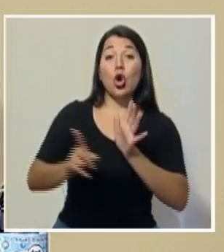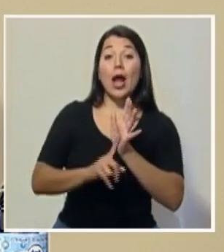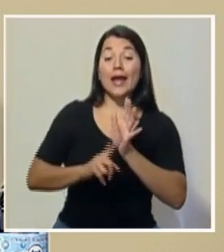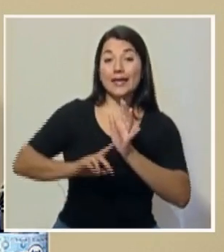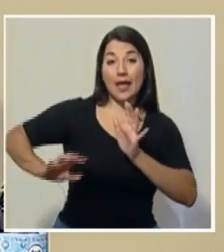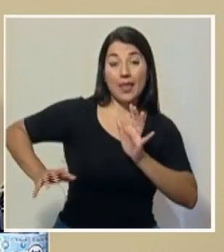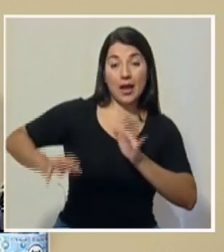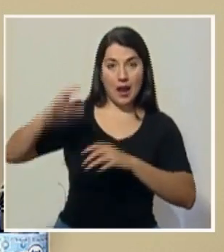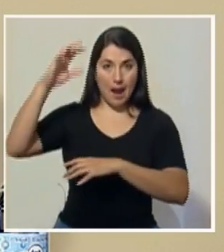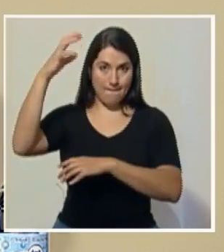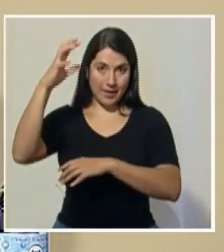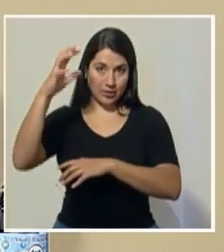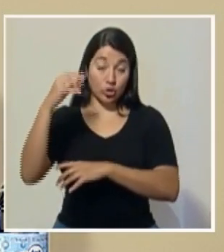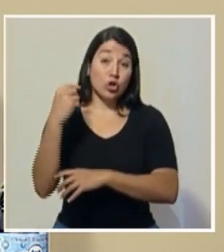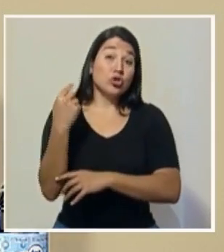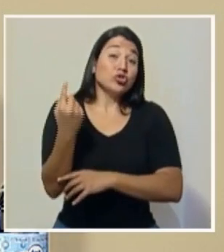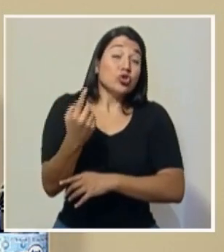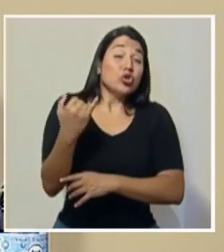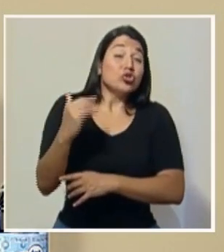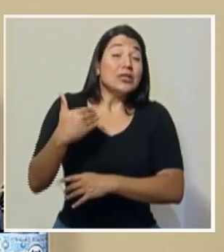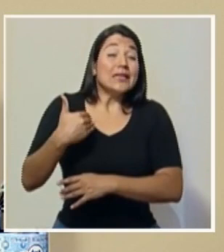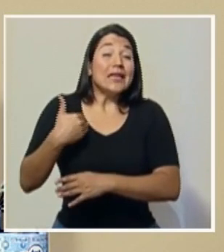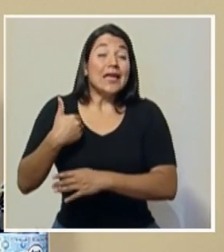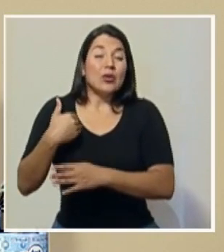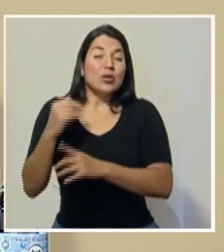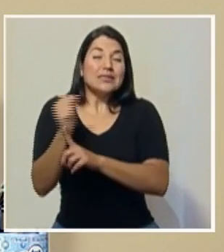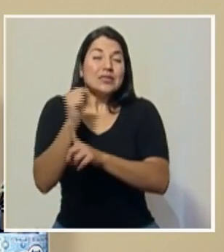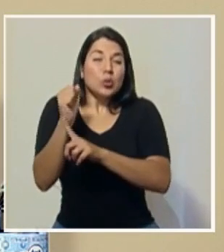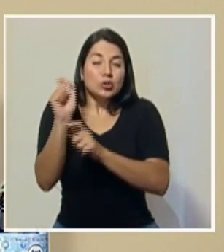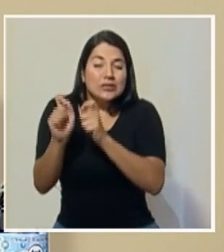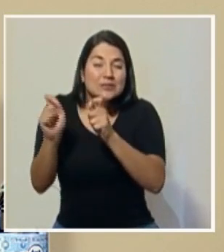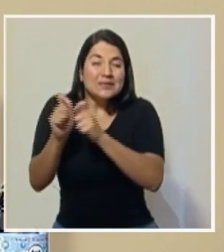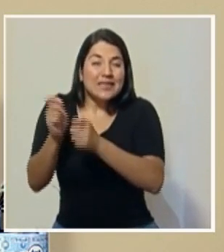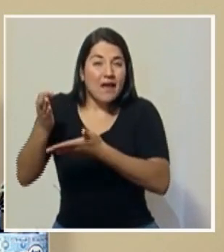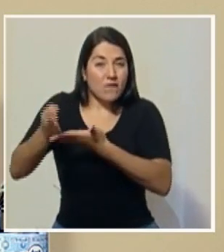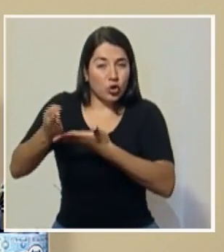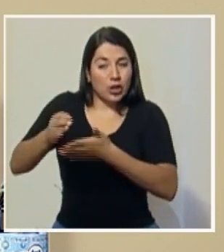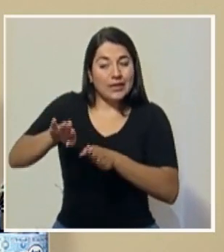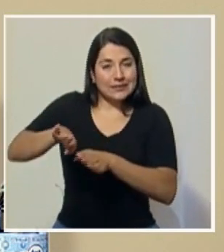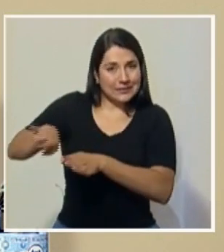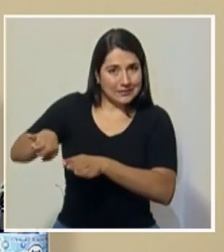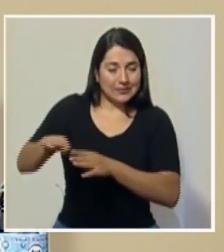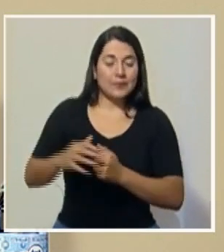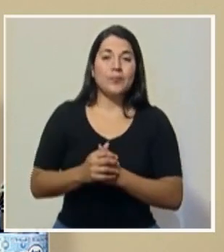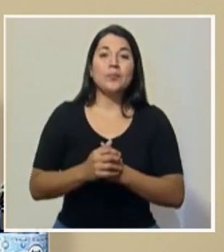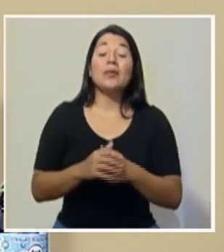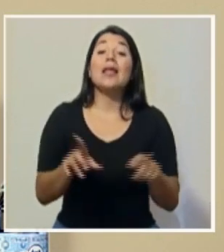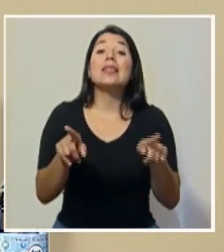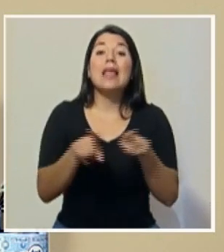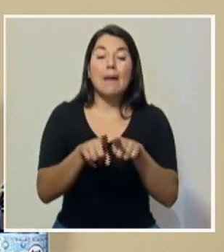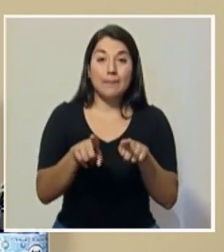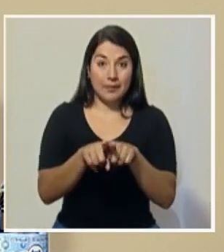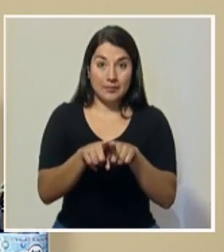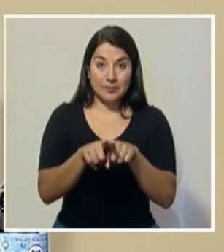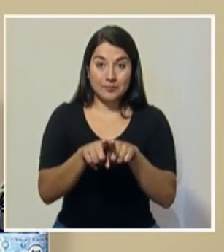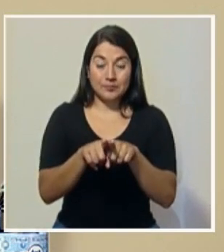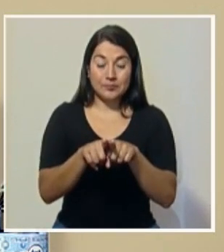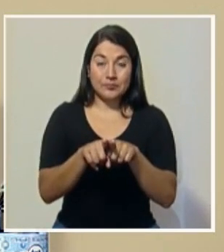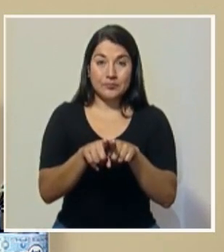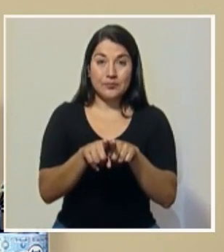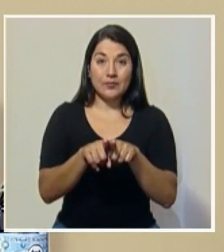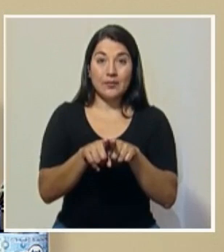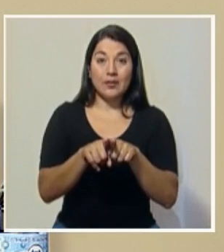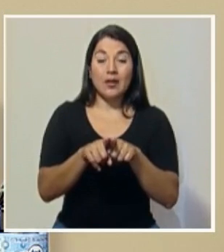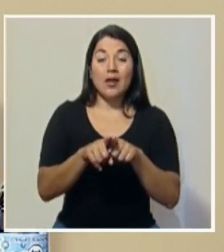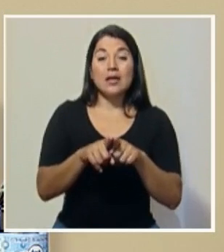los que tienen una situación fronteriza especial. Y también contemplando que haya un